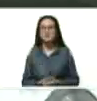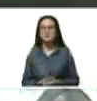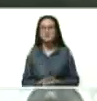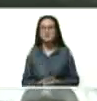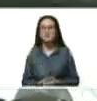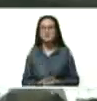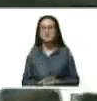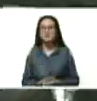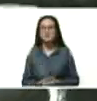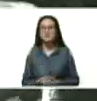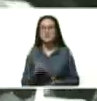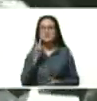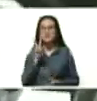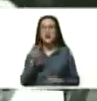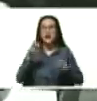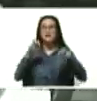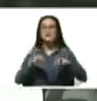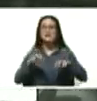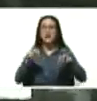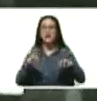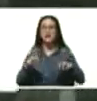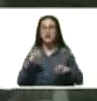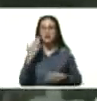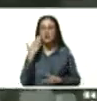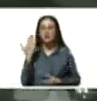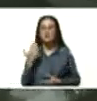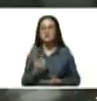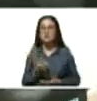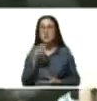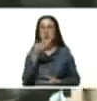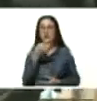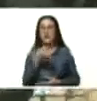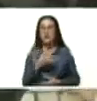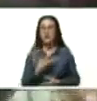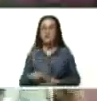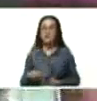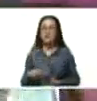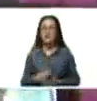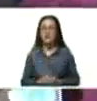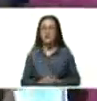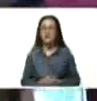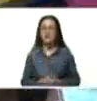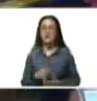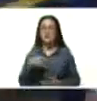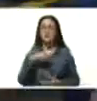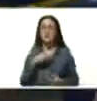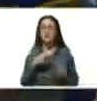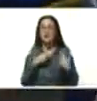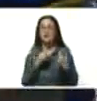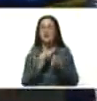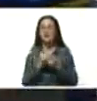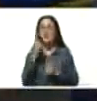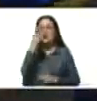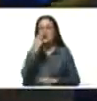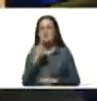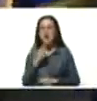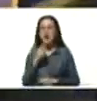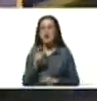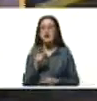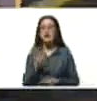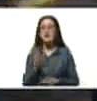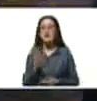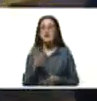Bueno, vamos a ver estos asientos. ¿Qué le cuentas a la gente? Buenas tardes, presidente. Nosotros nos encargamos del cambio de imagen de la